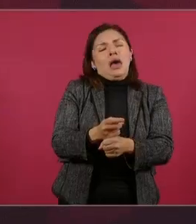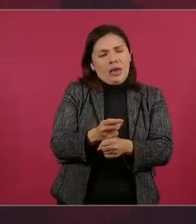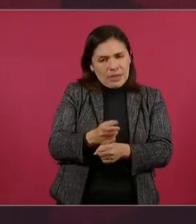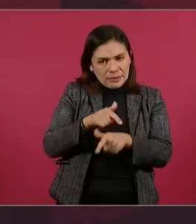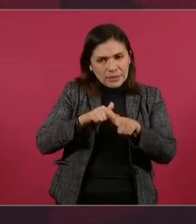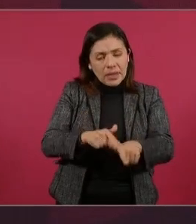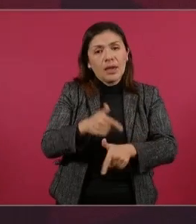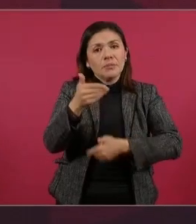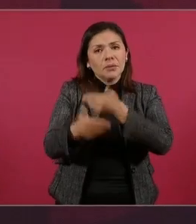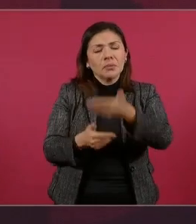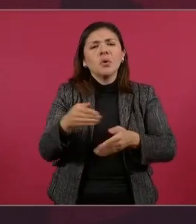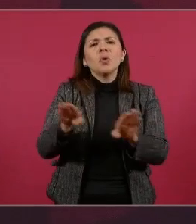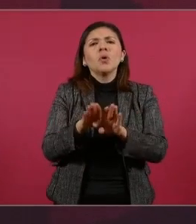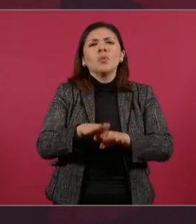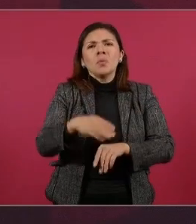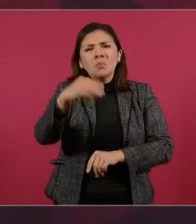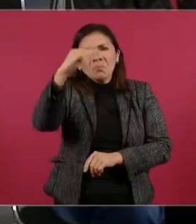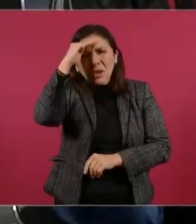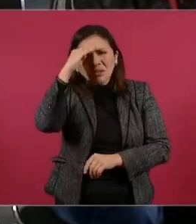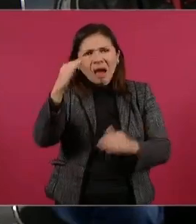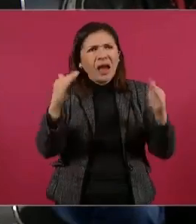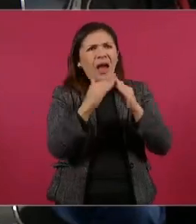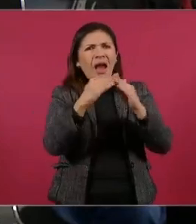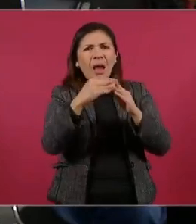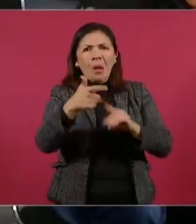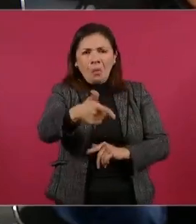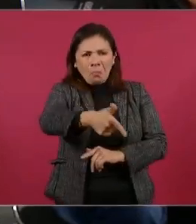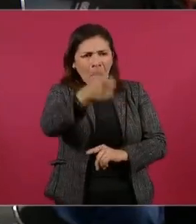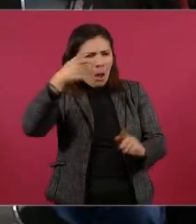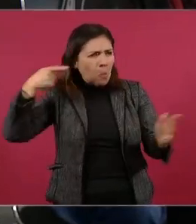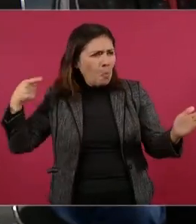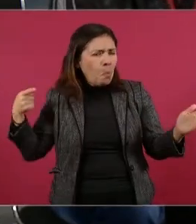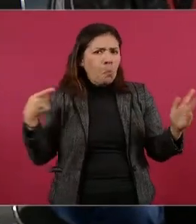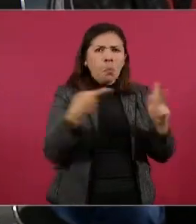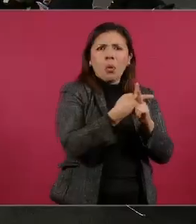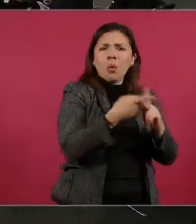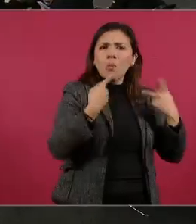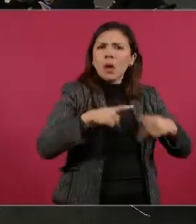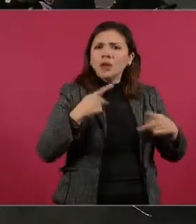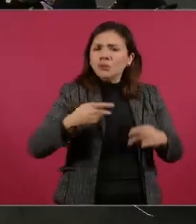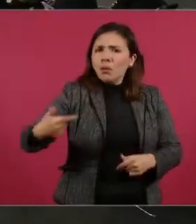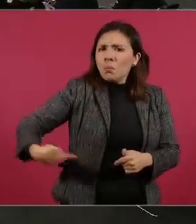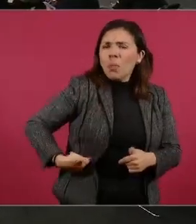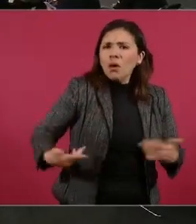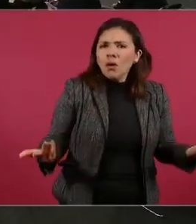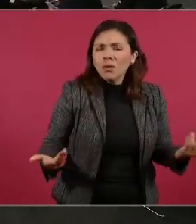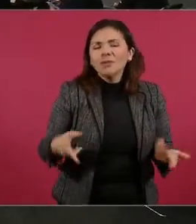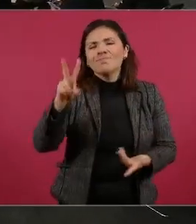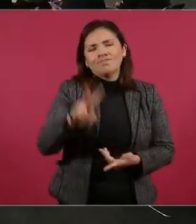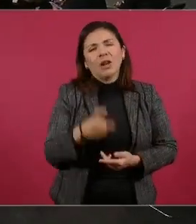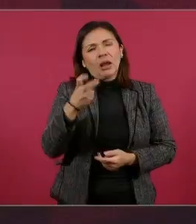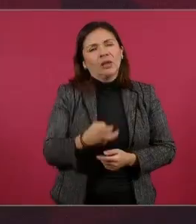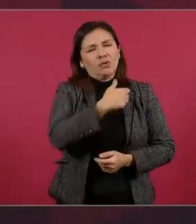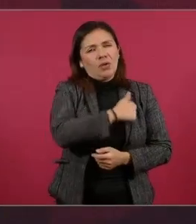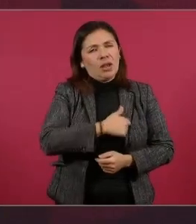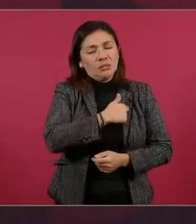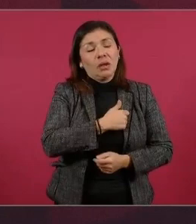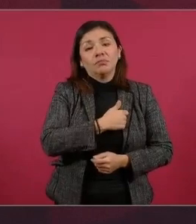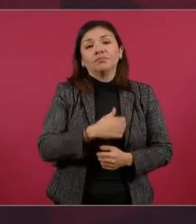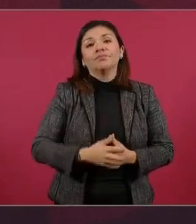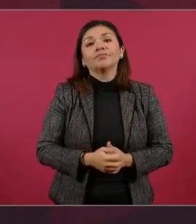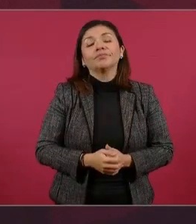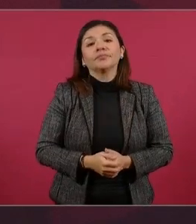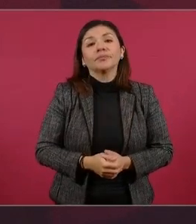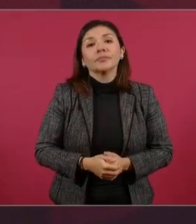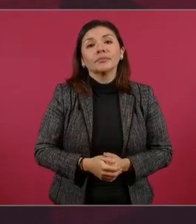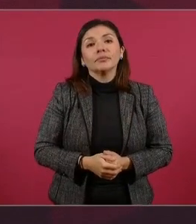avanzando O sea qué es eso que una bala atraviesa la casa sí lo lamentamos mucho y estar